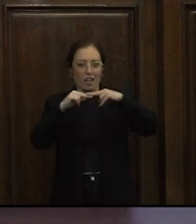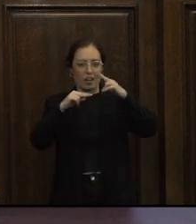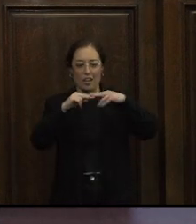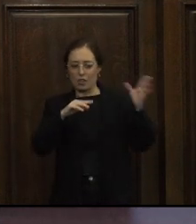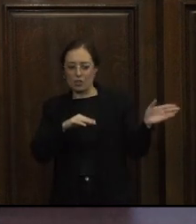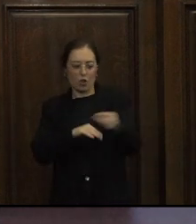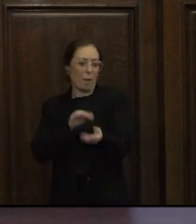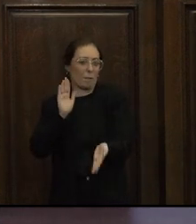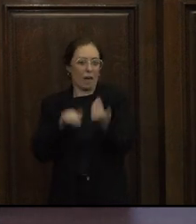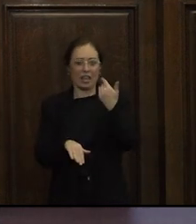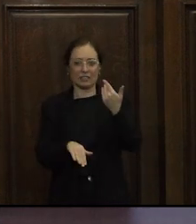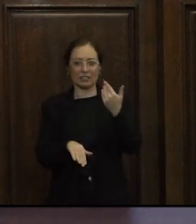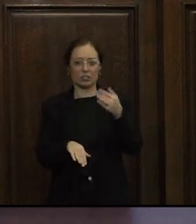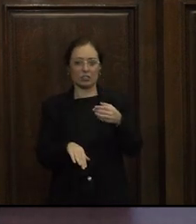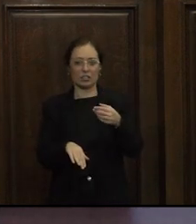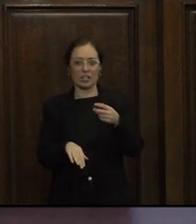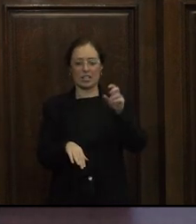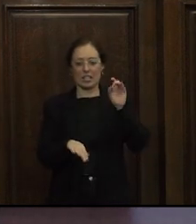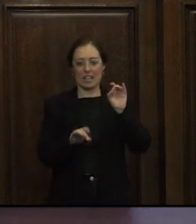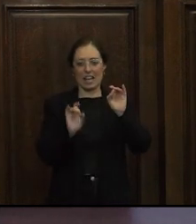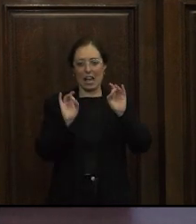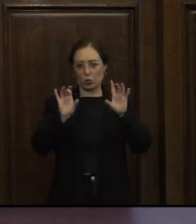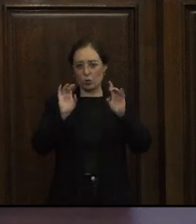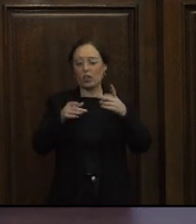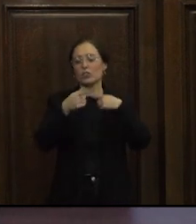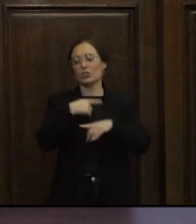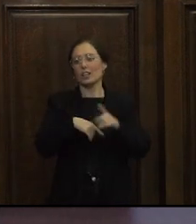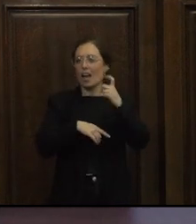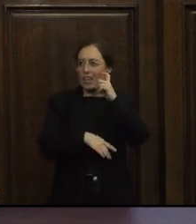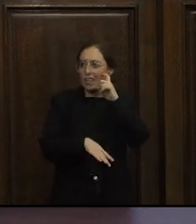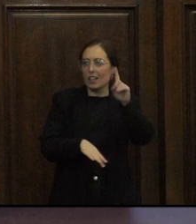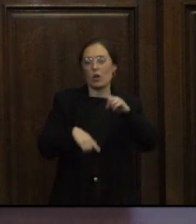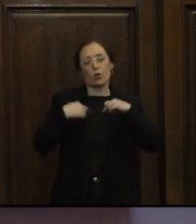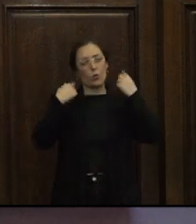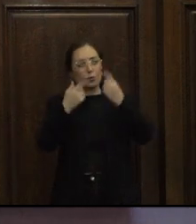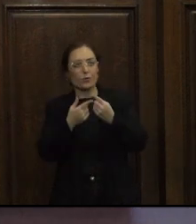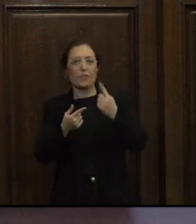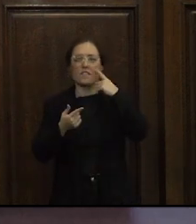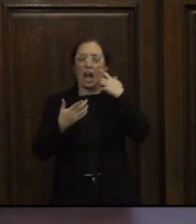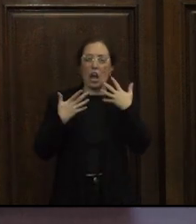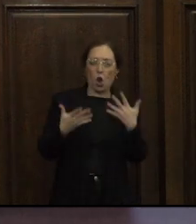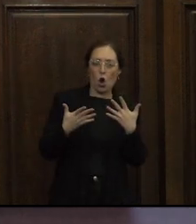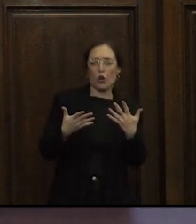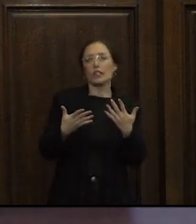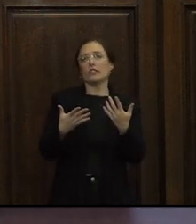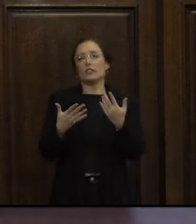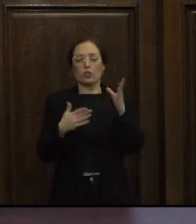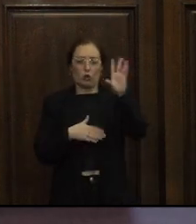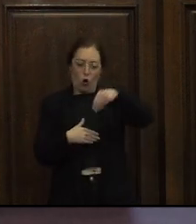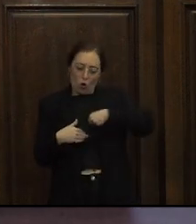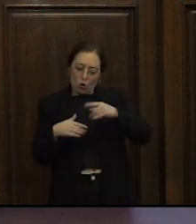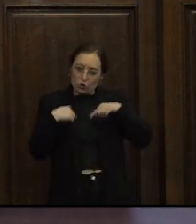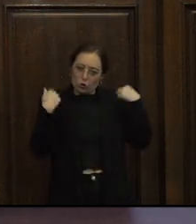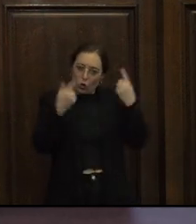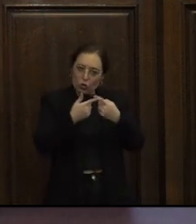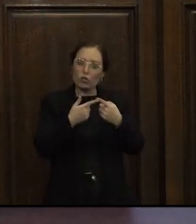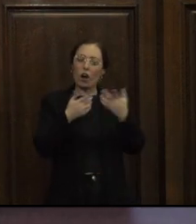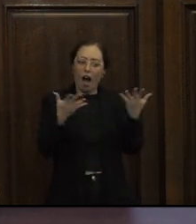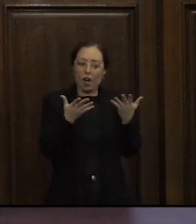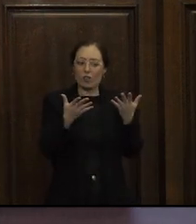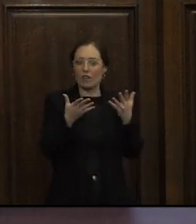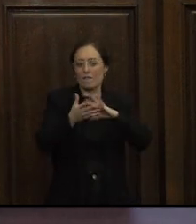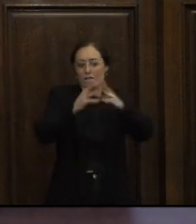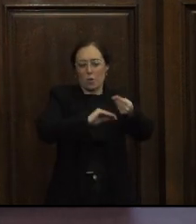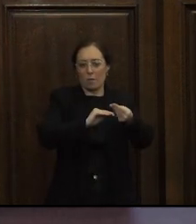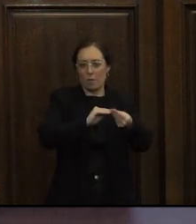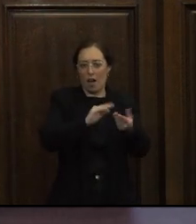tecnologías digitales, por lo tanto, nuestra manera de funcionar, ¿no? Incluso entre los valores, creencias y demás, es compatible con esa lógica,